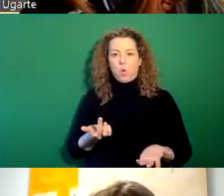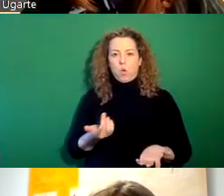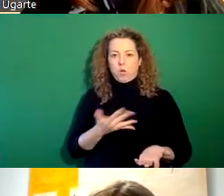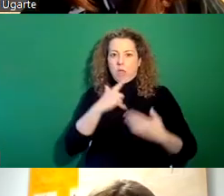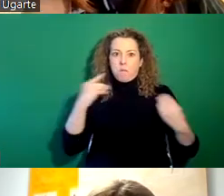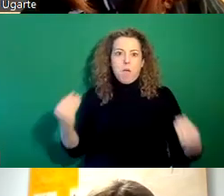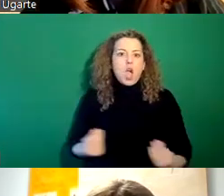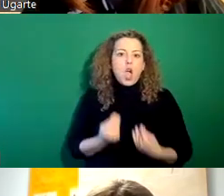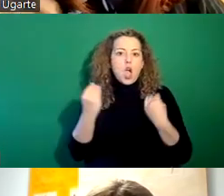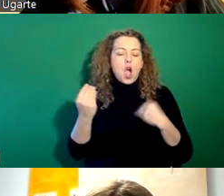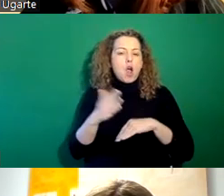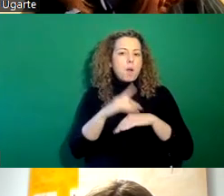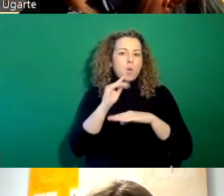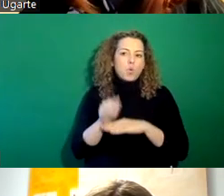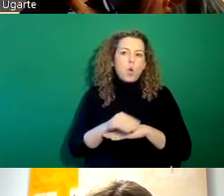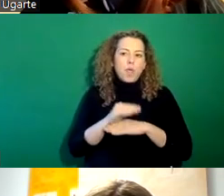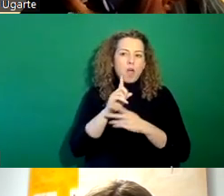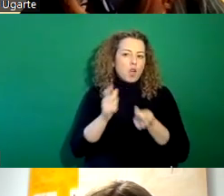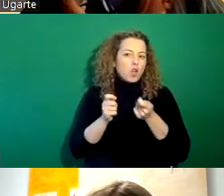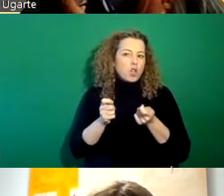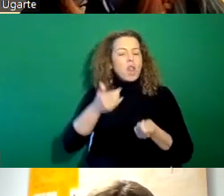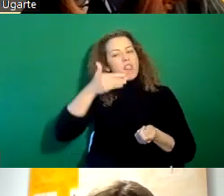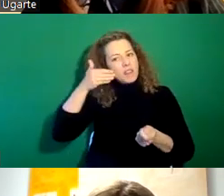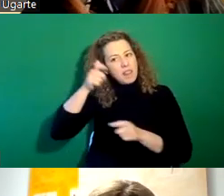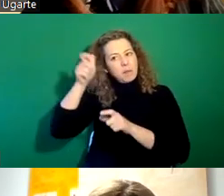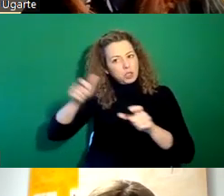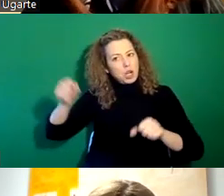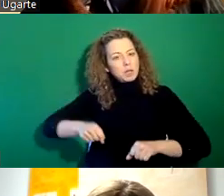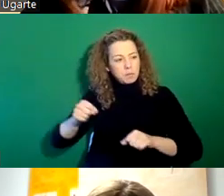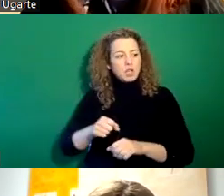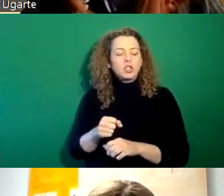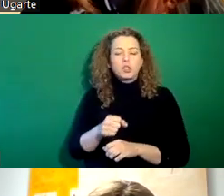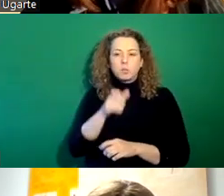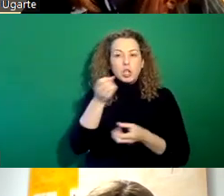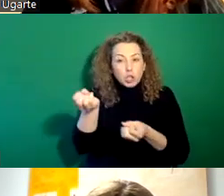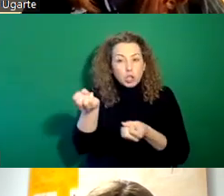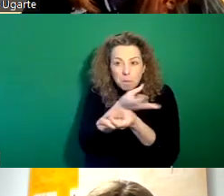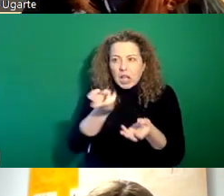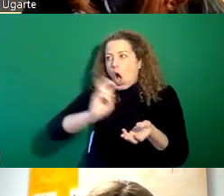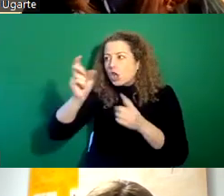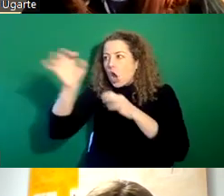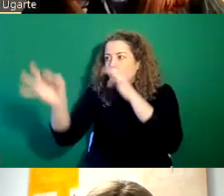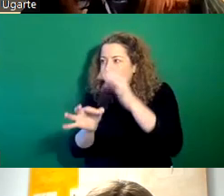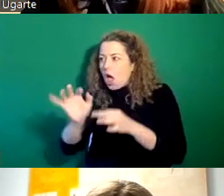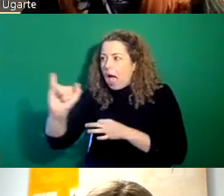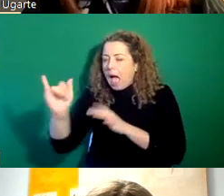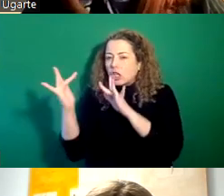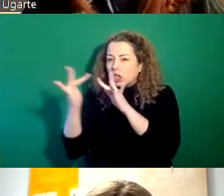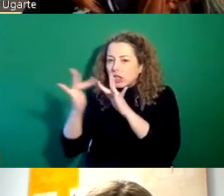mejora para el cuidado y el manejo y la dignidad de las personas mayores. ¿Compartís con otras organizaciones?